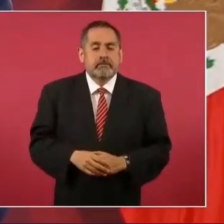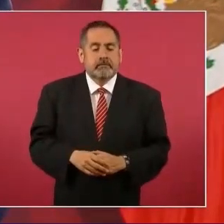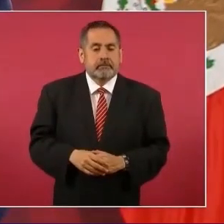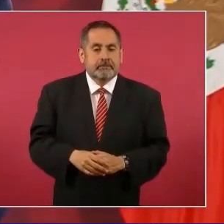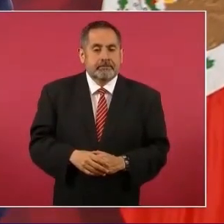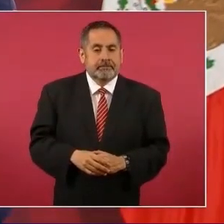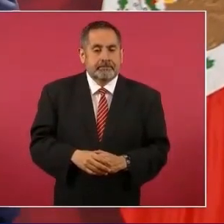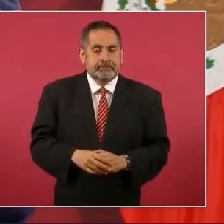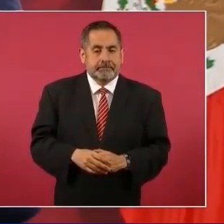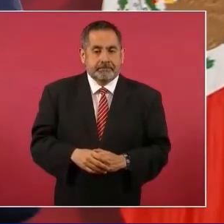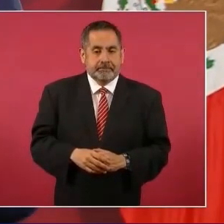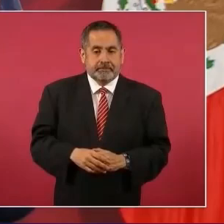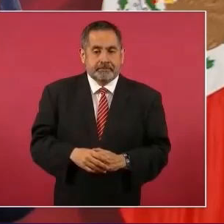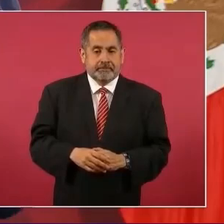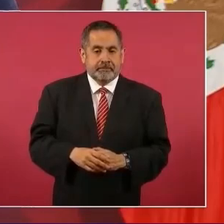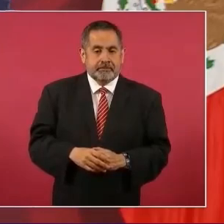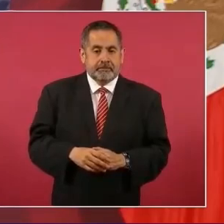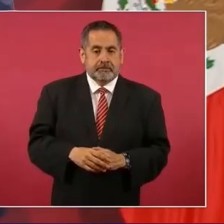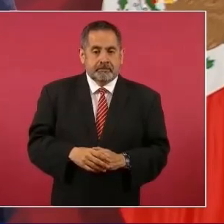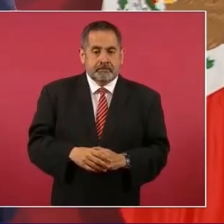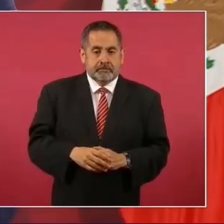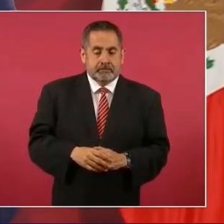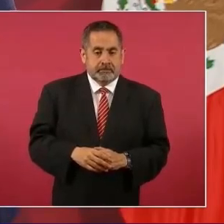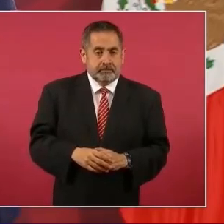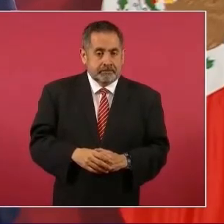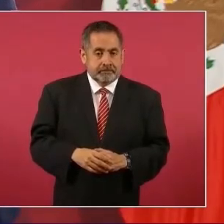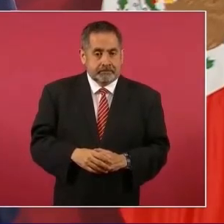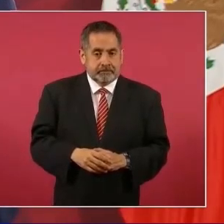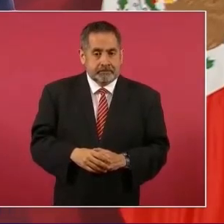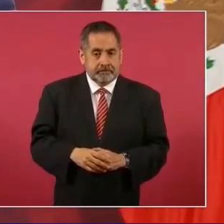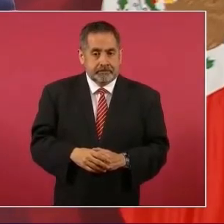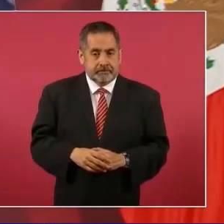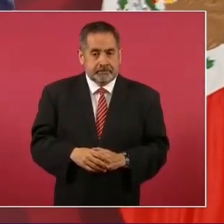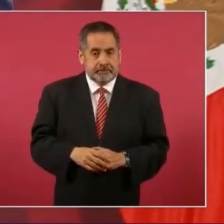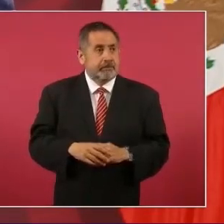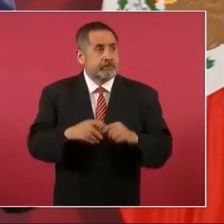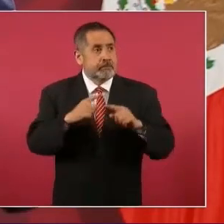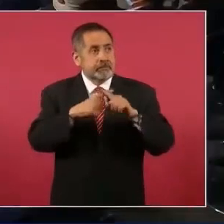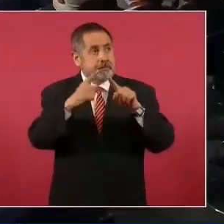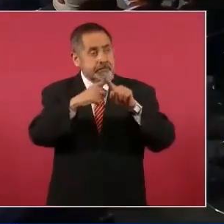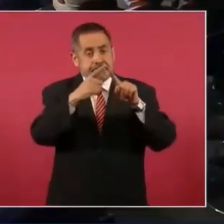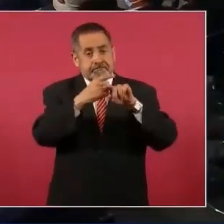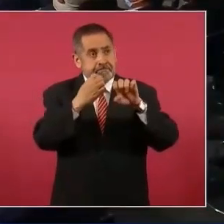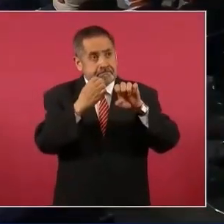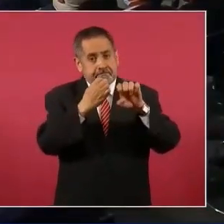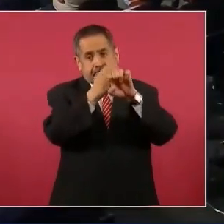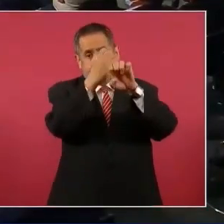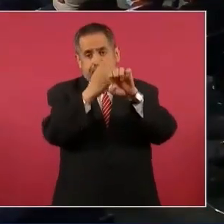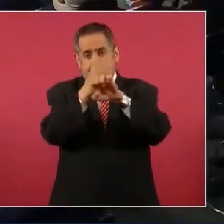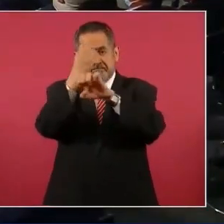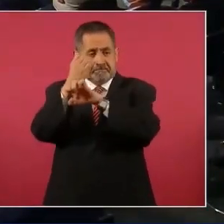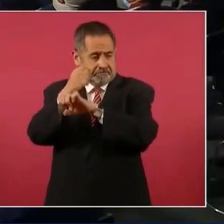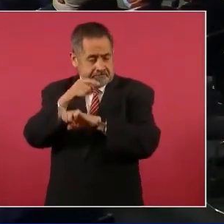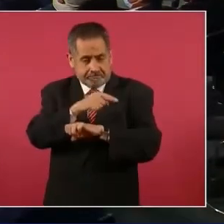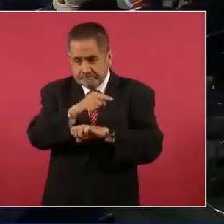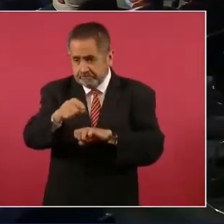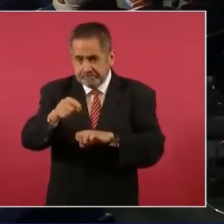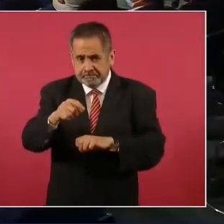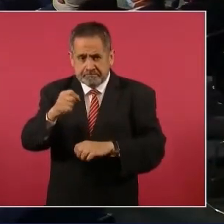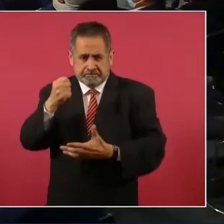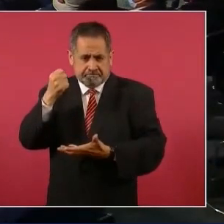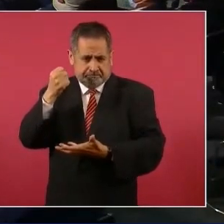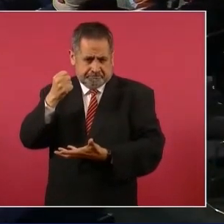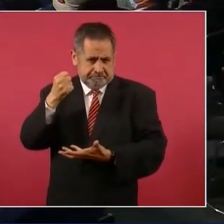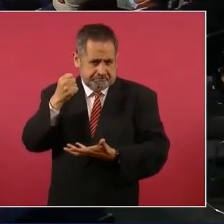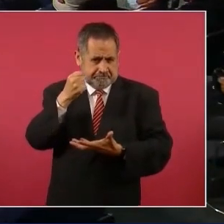de que los estados que más presupuesto reciben